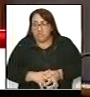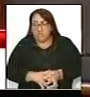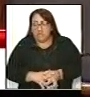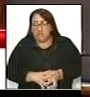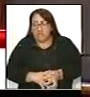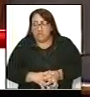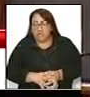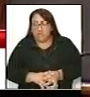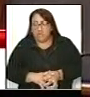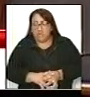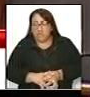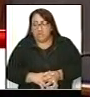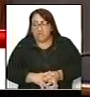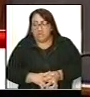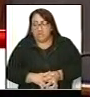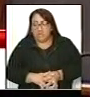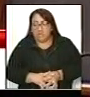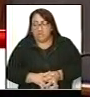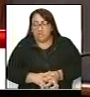Presidenta,